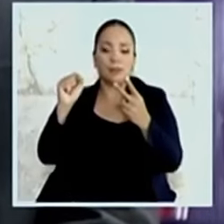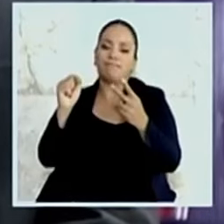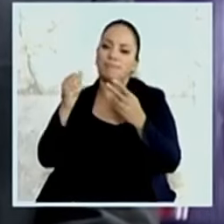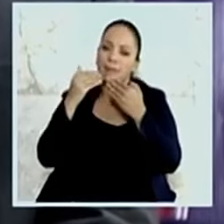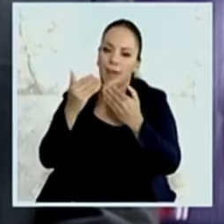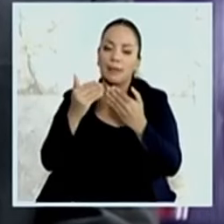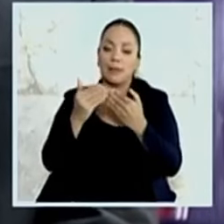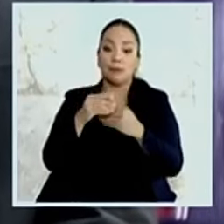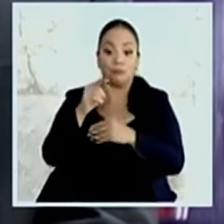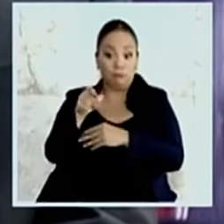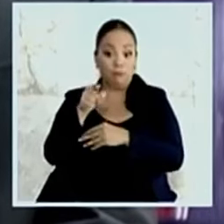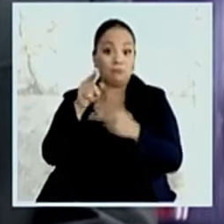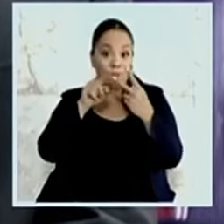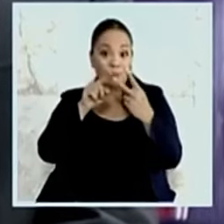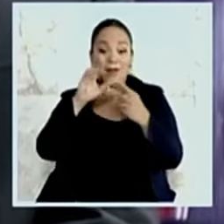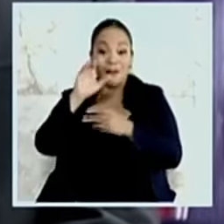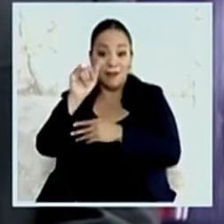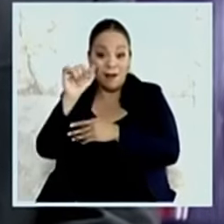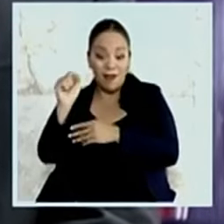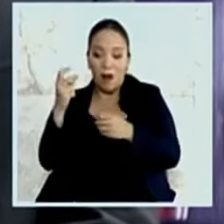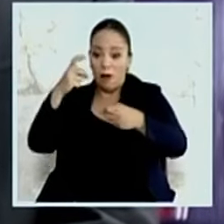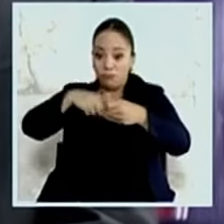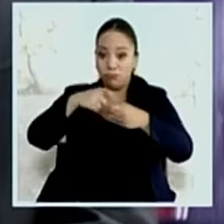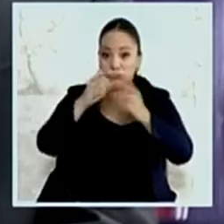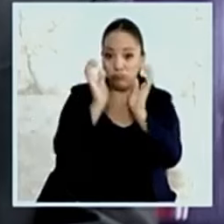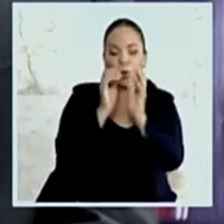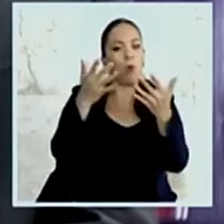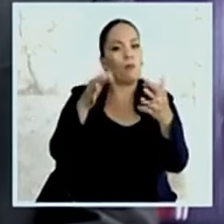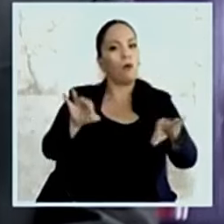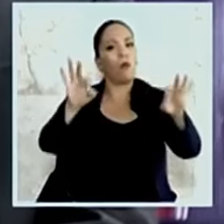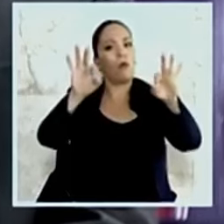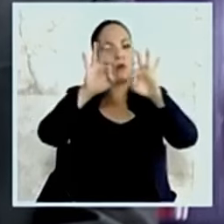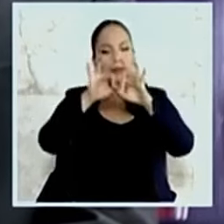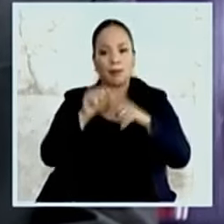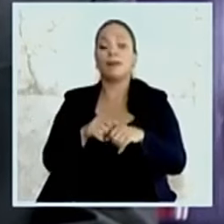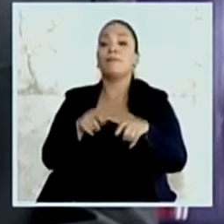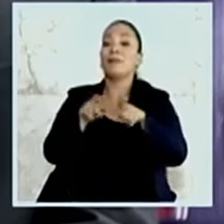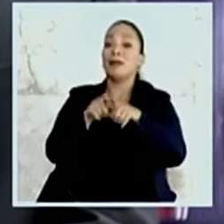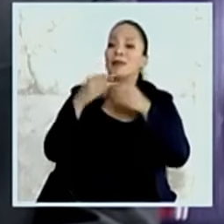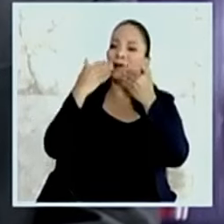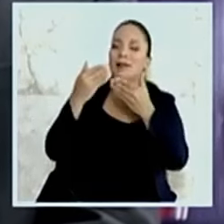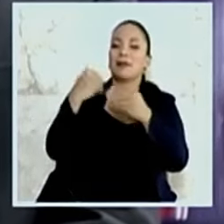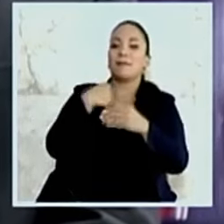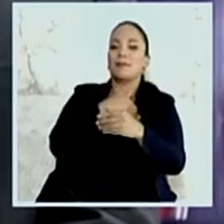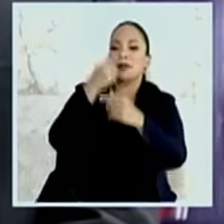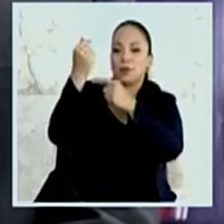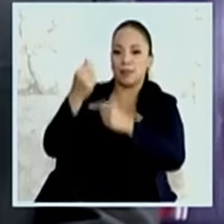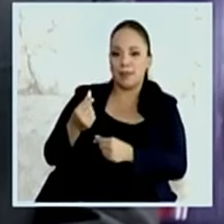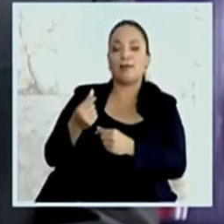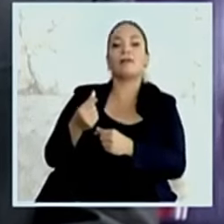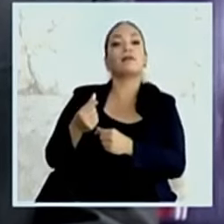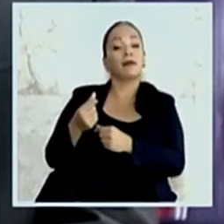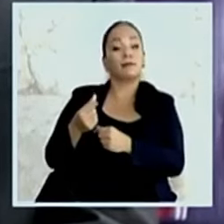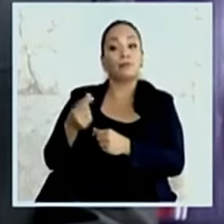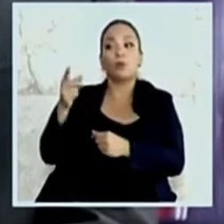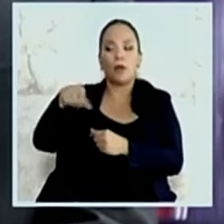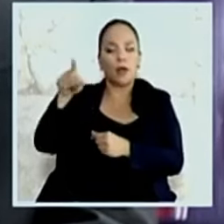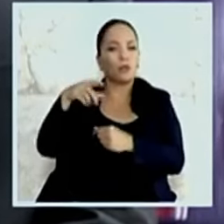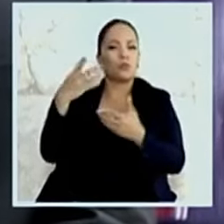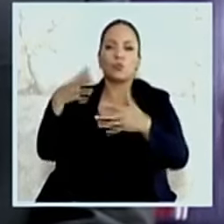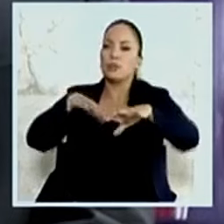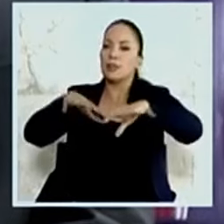Agradecerle la gestión del Incopesca y la Caja, porque la acción de la Caja no es un logro